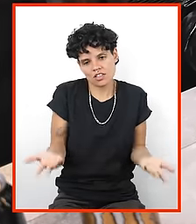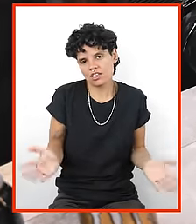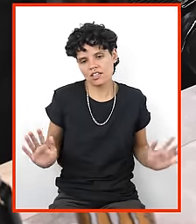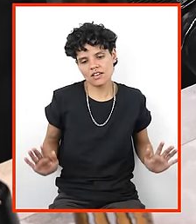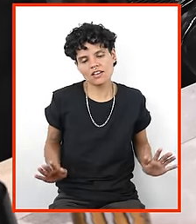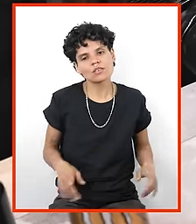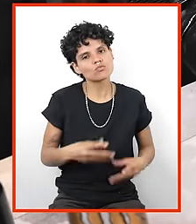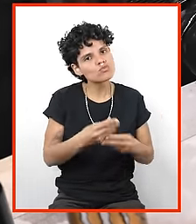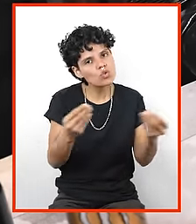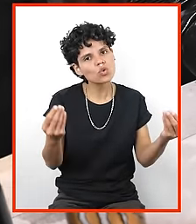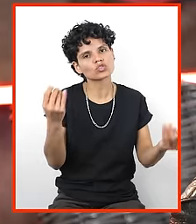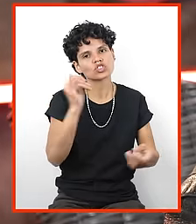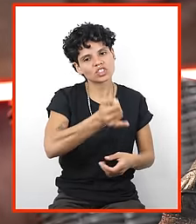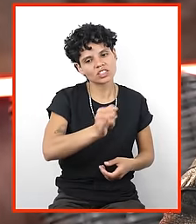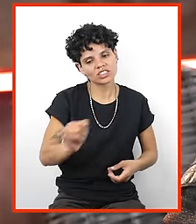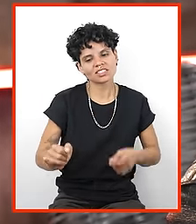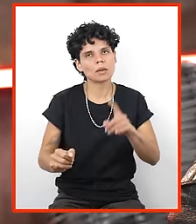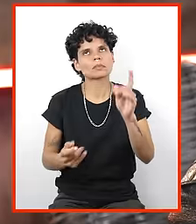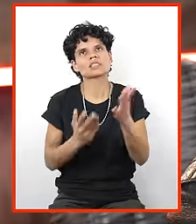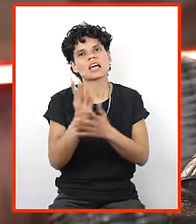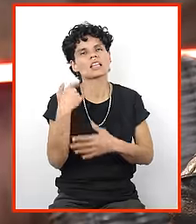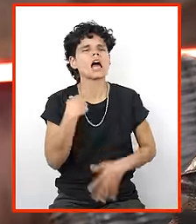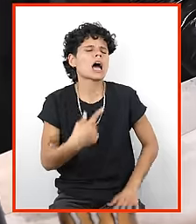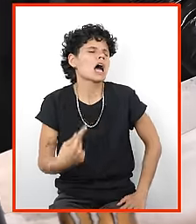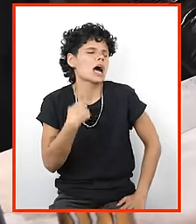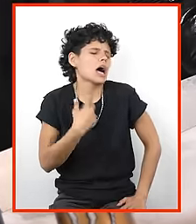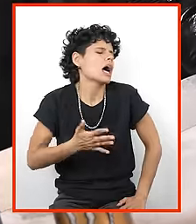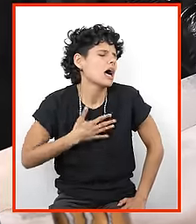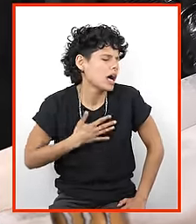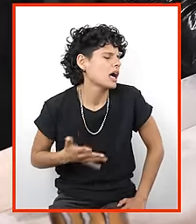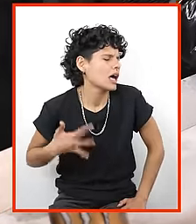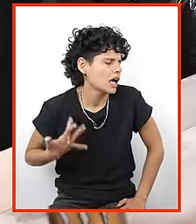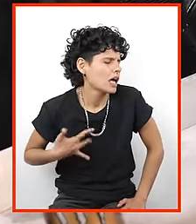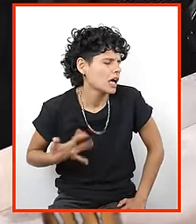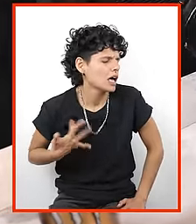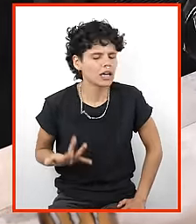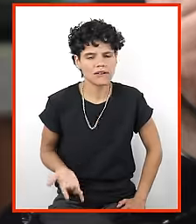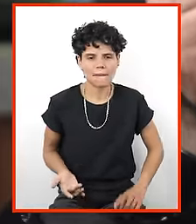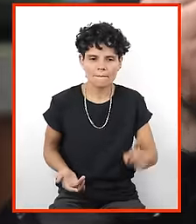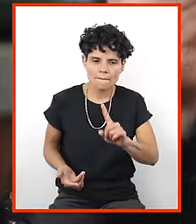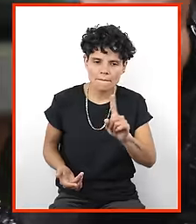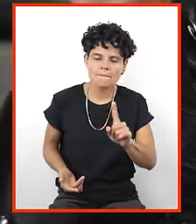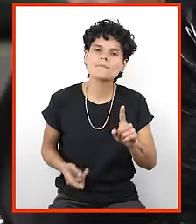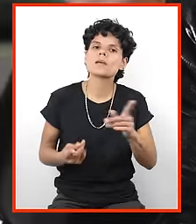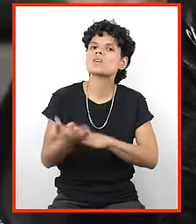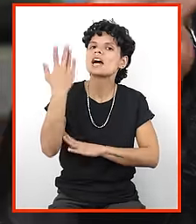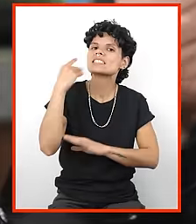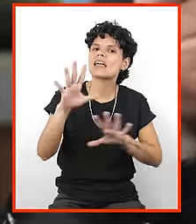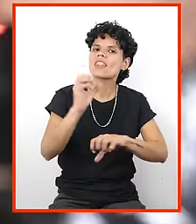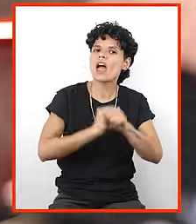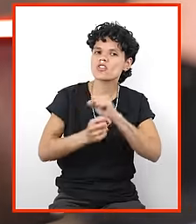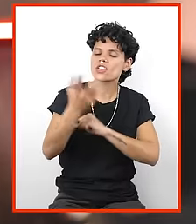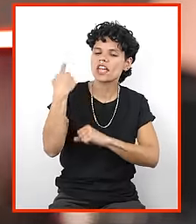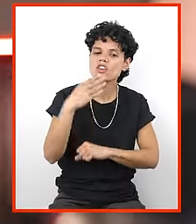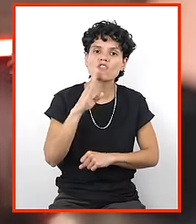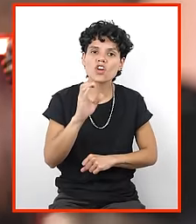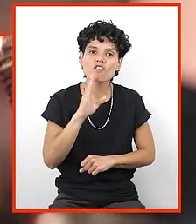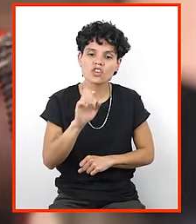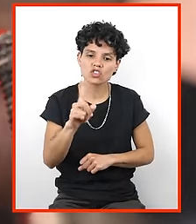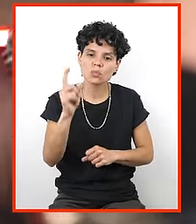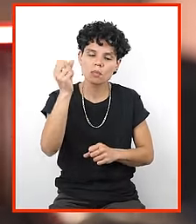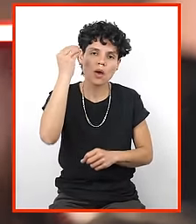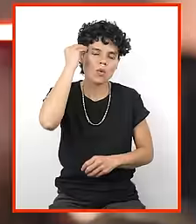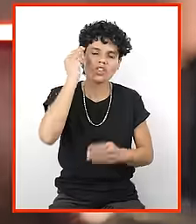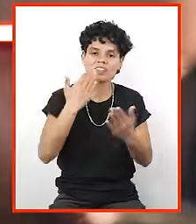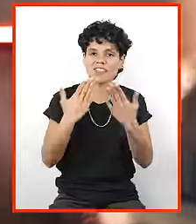porque también te han dicho que sí. Tampoco te pongáis víctima. ¿Tú sabes que yo te hice a ti una entrevista en la radio que viví hace como 10 años atrás? Yo me acuerdo esa